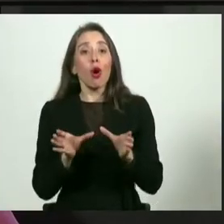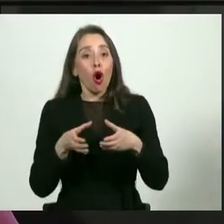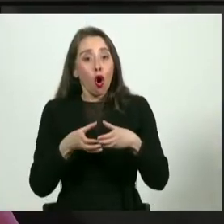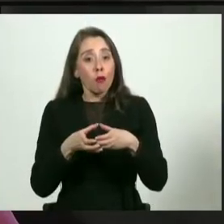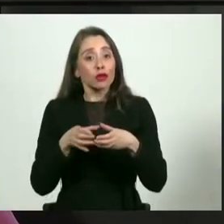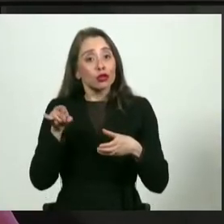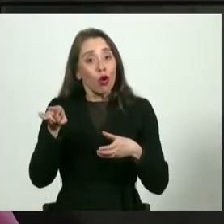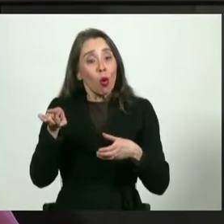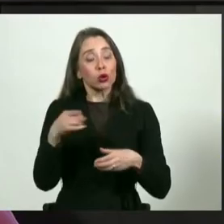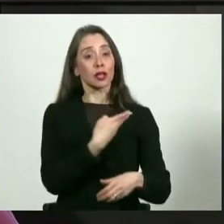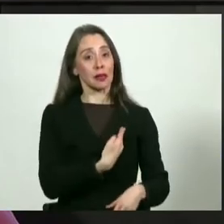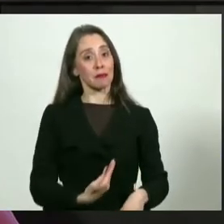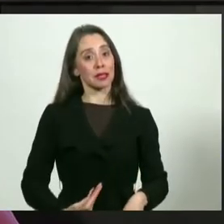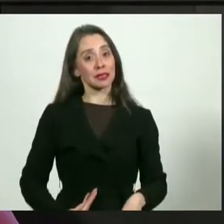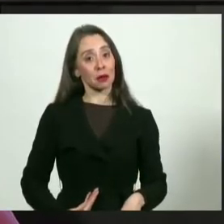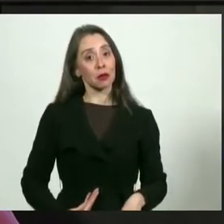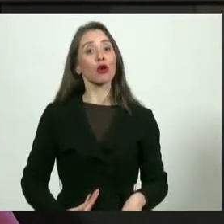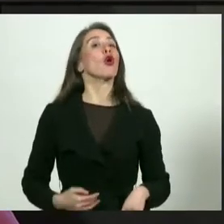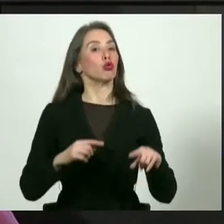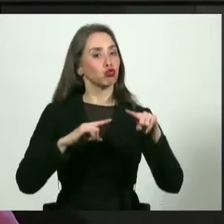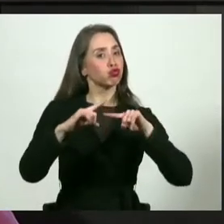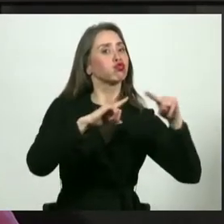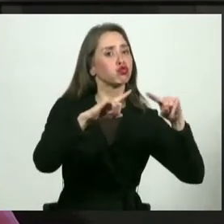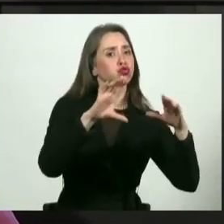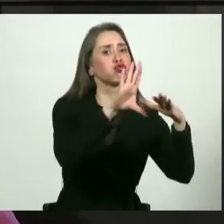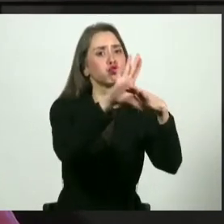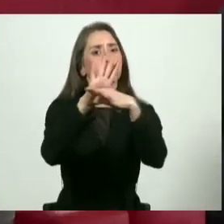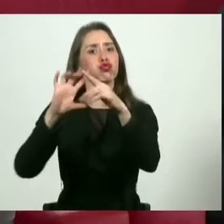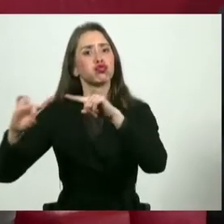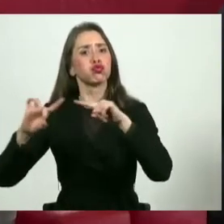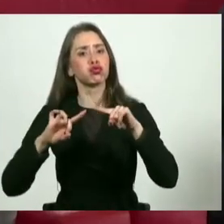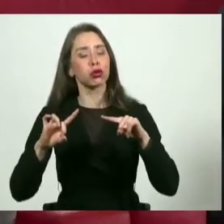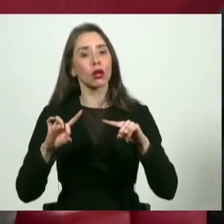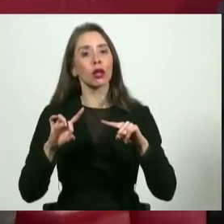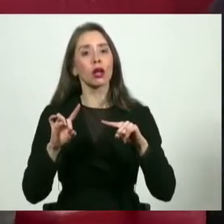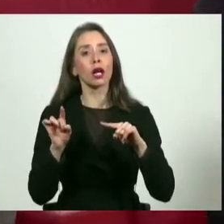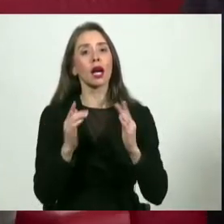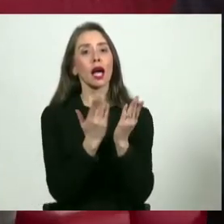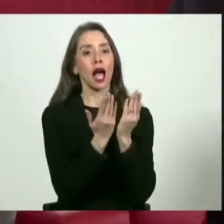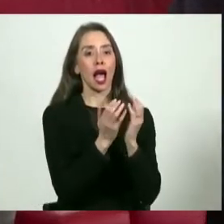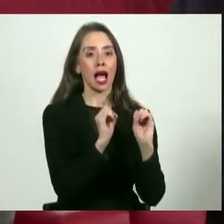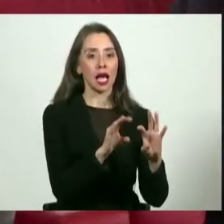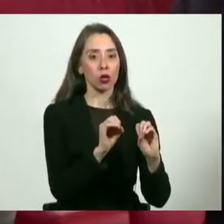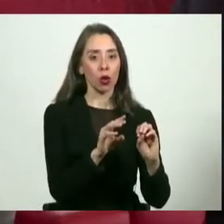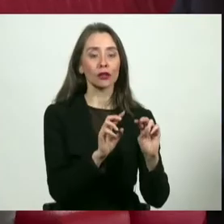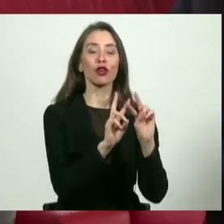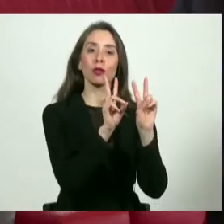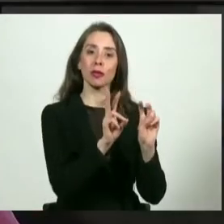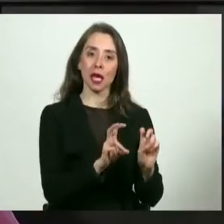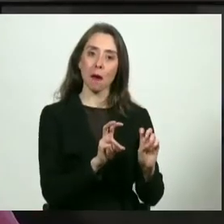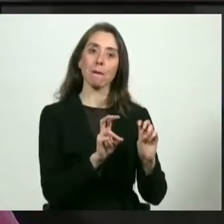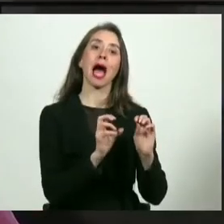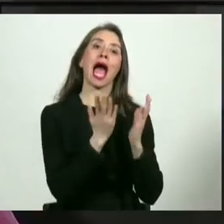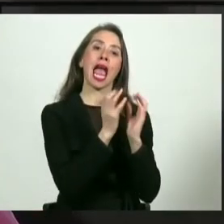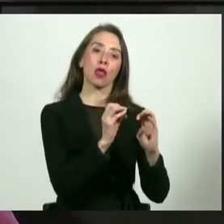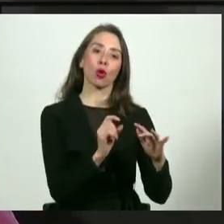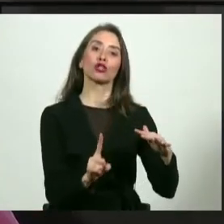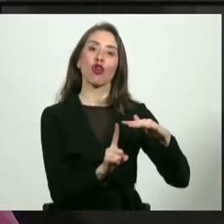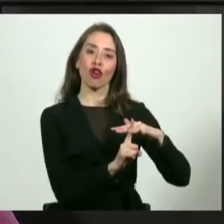preside hay coordinación con educación para los temas de la educación con